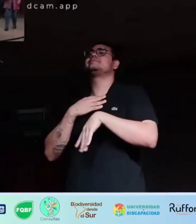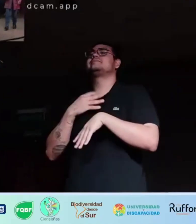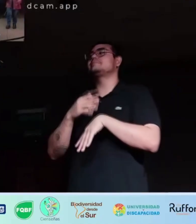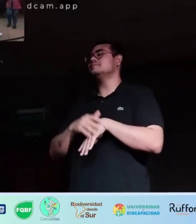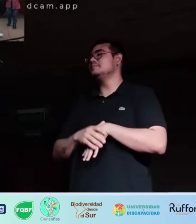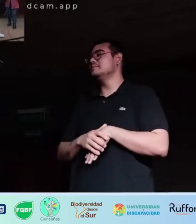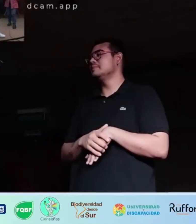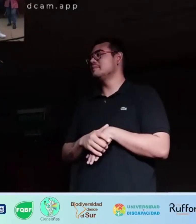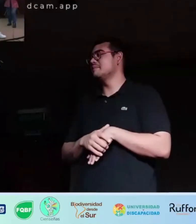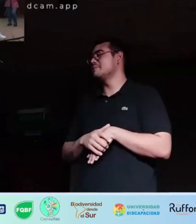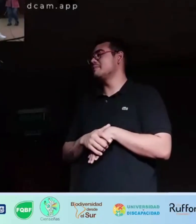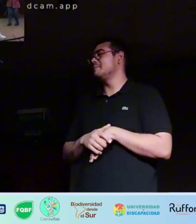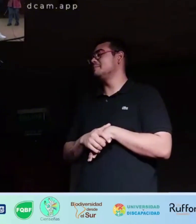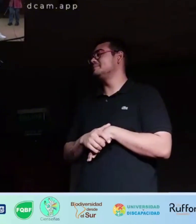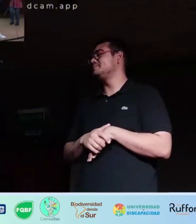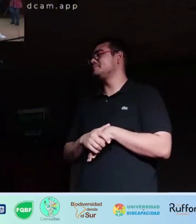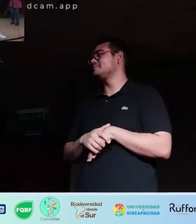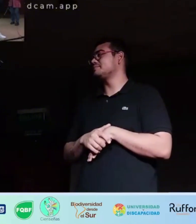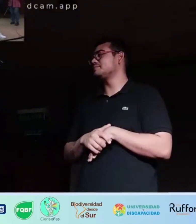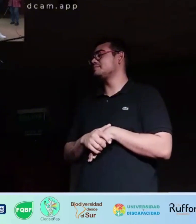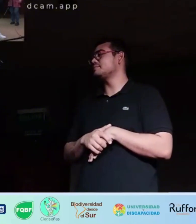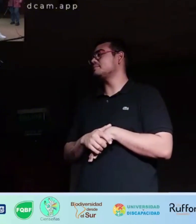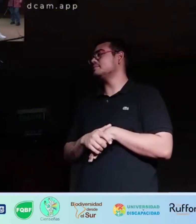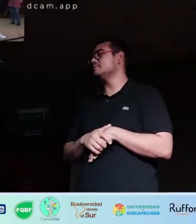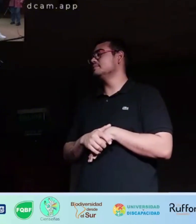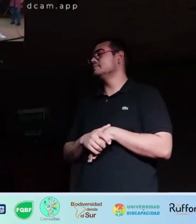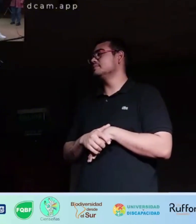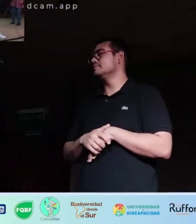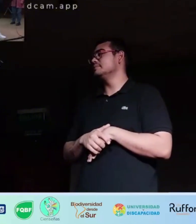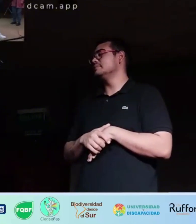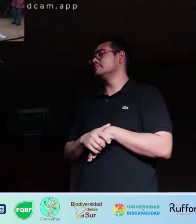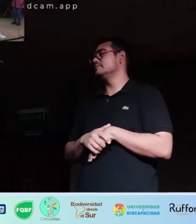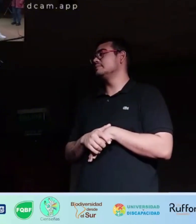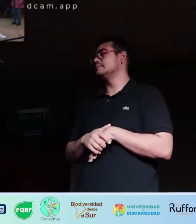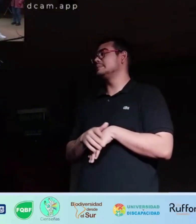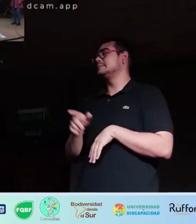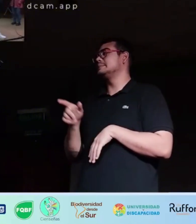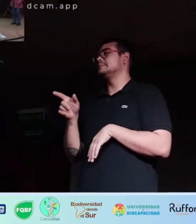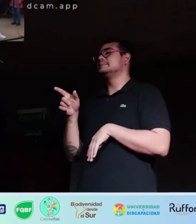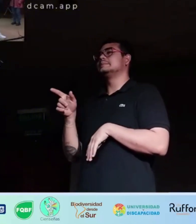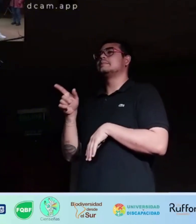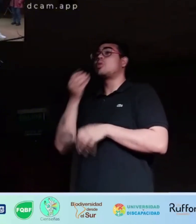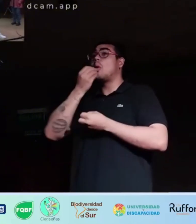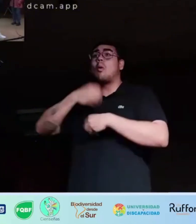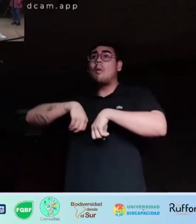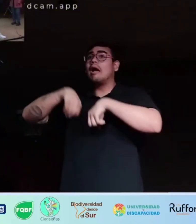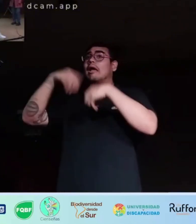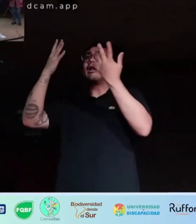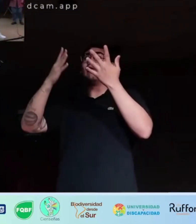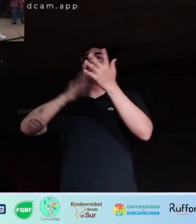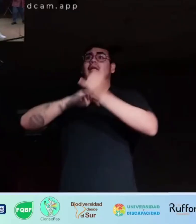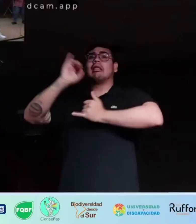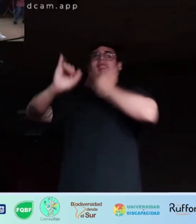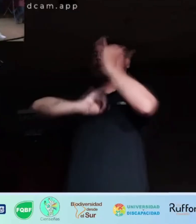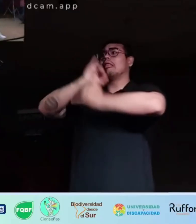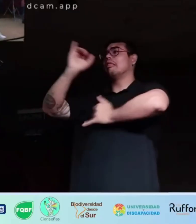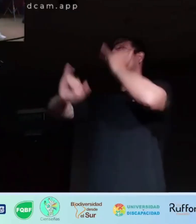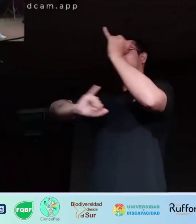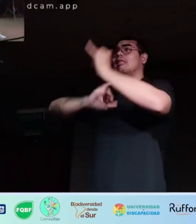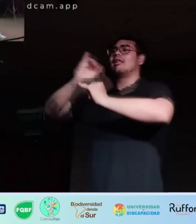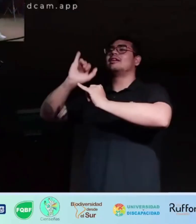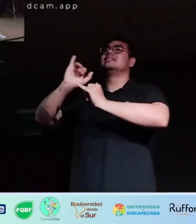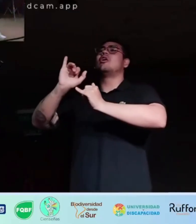Ya que vamos a, vamos a pensar. Creo que no está todo dicho en física en particular, ¿no?